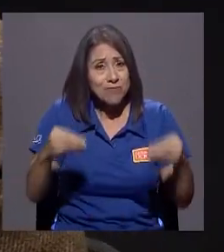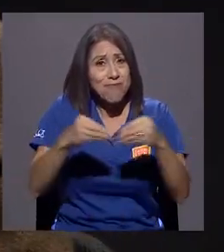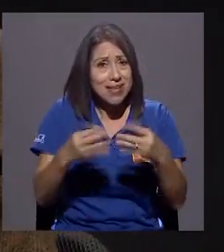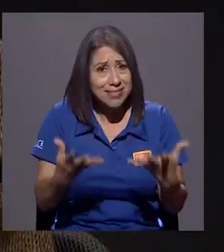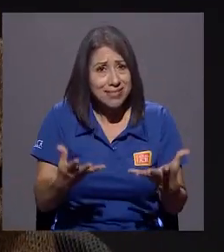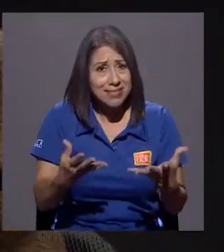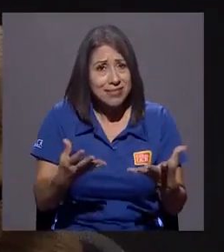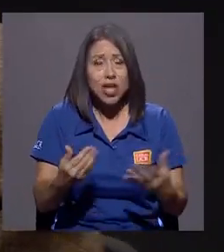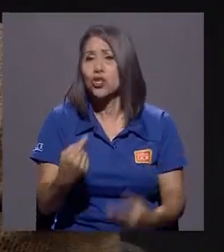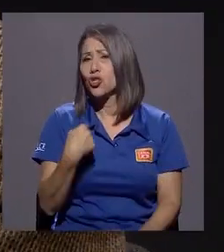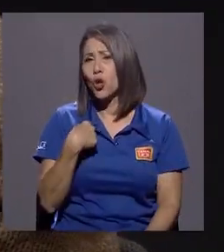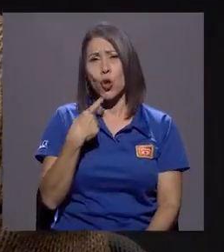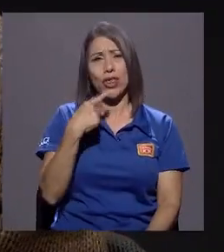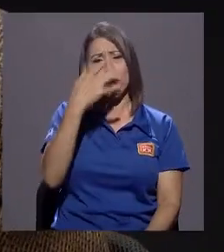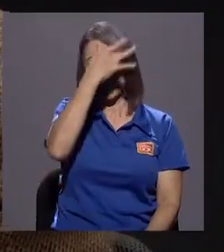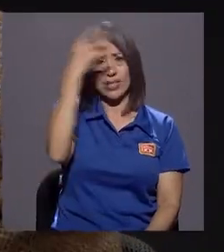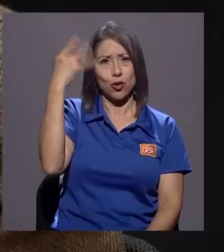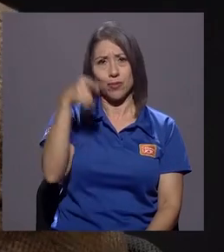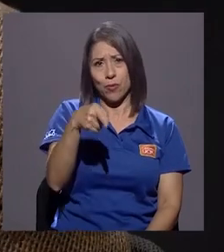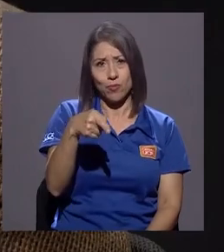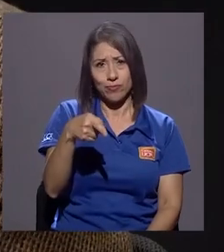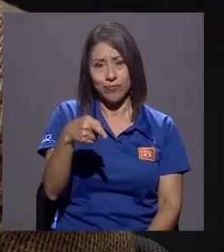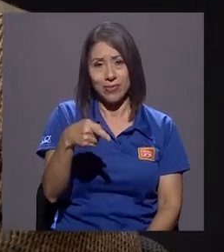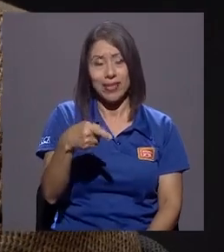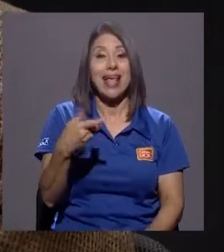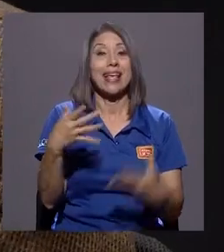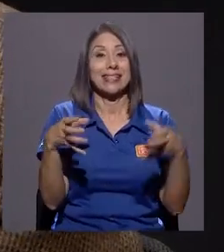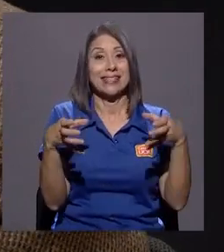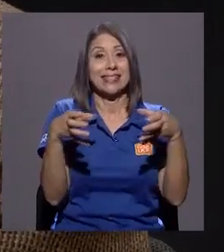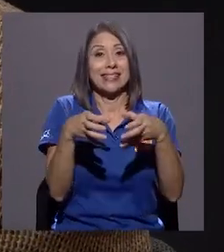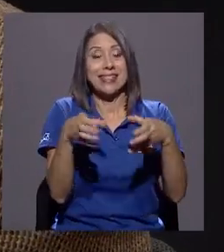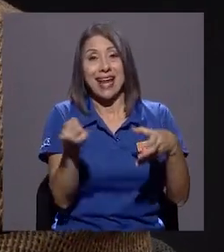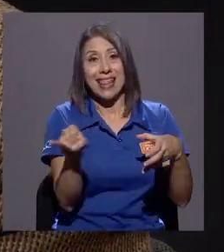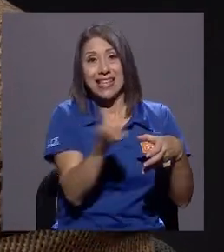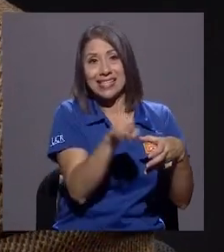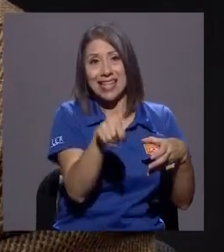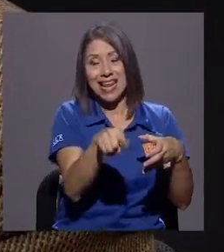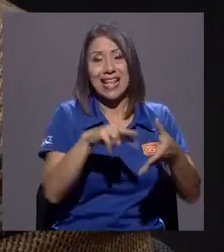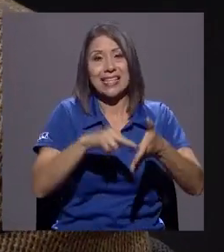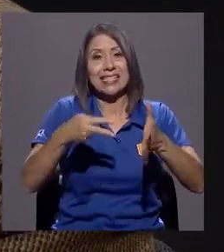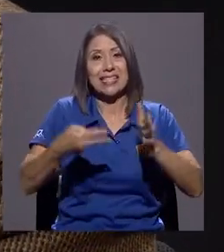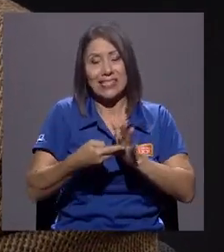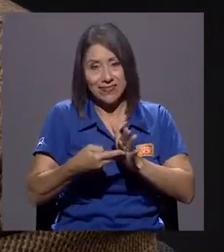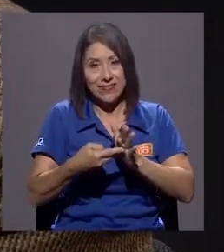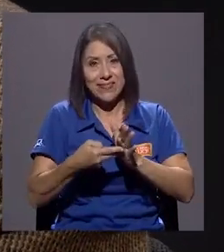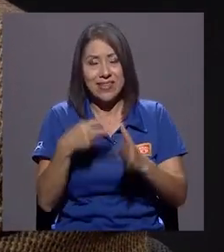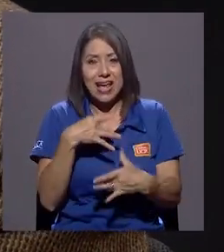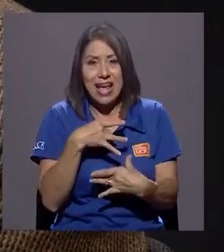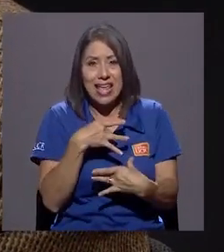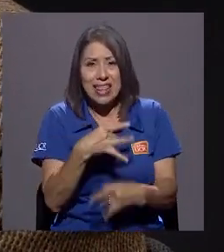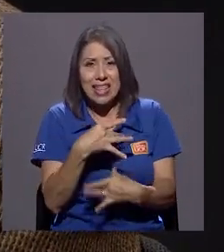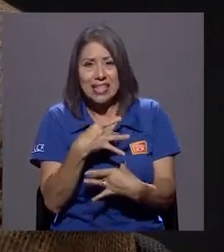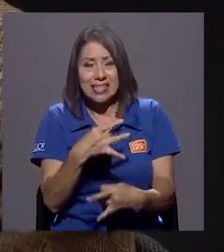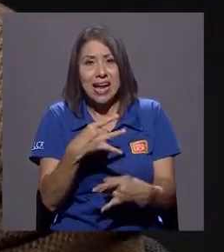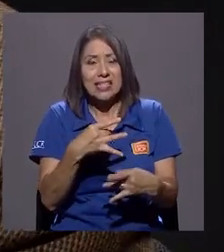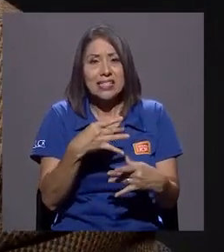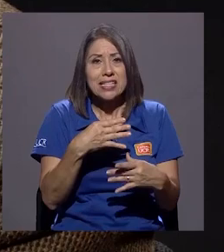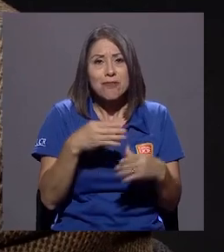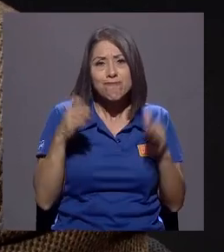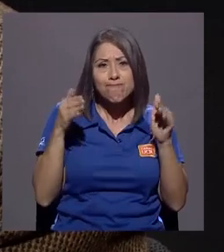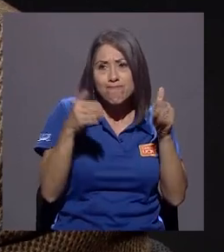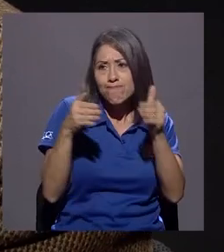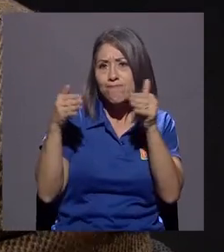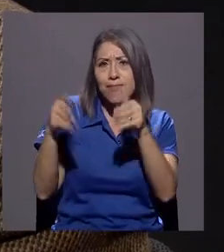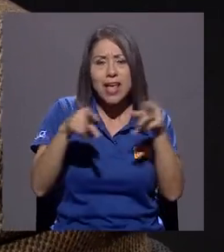yo no digo que se le olvidó de izquierda el propósito de el ser de izquierda significa interesarse en la gente